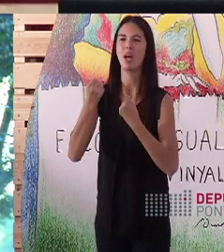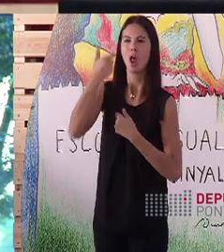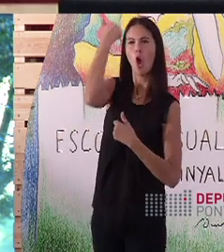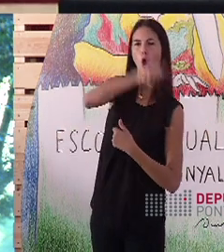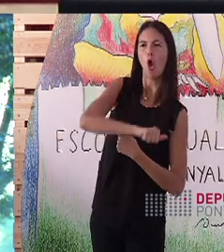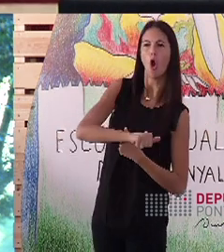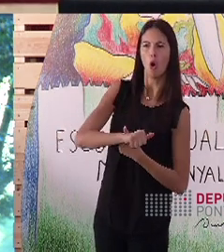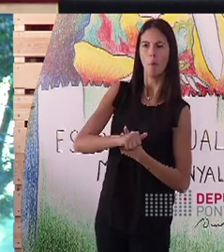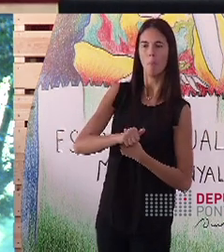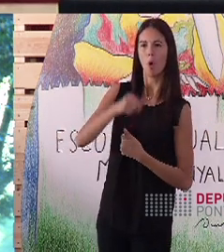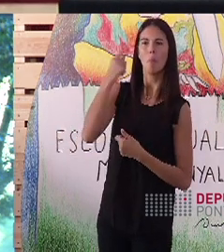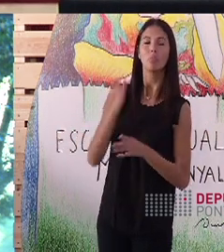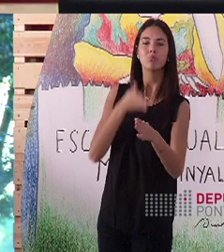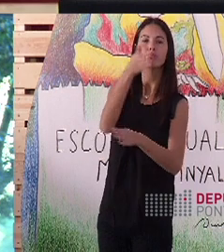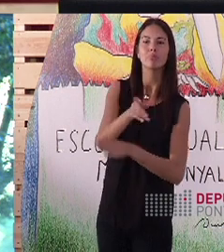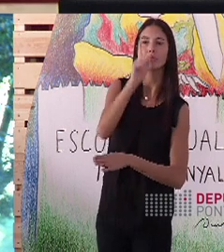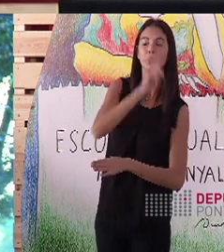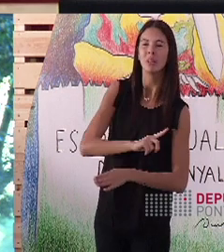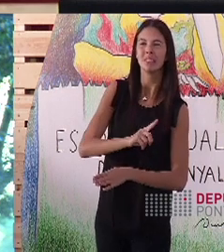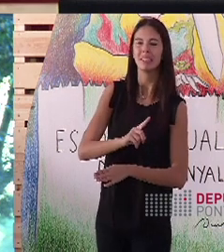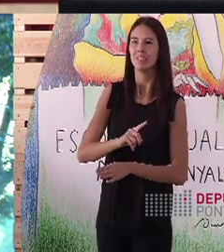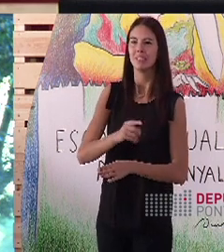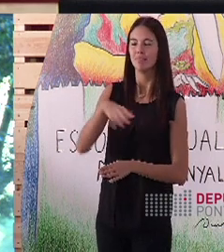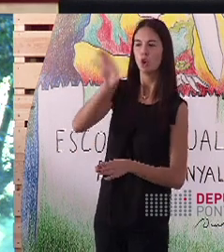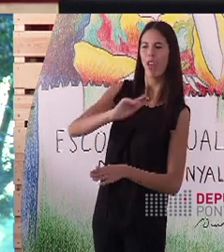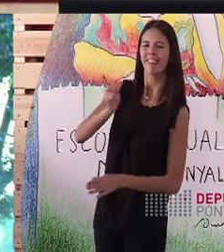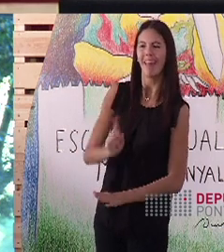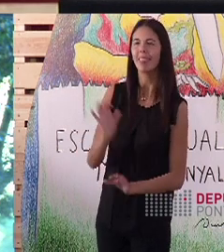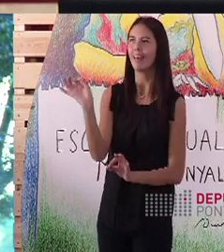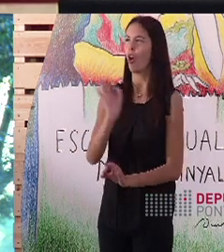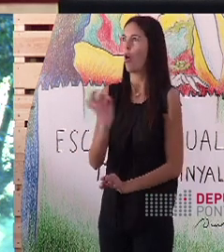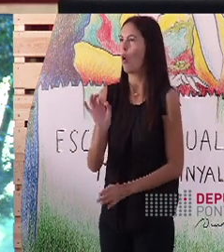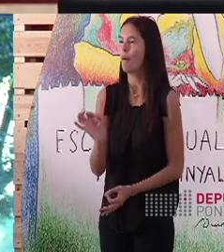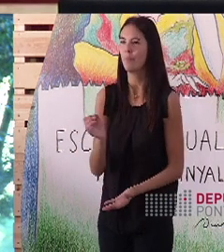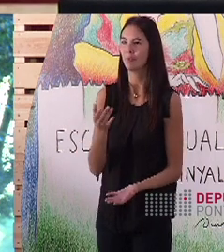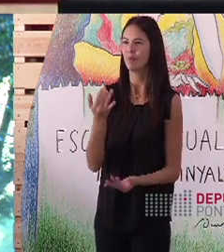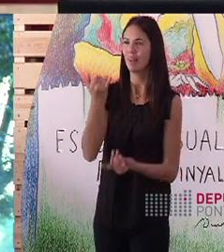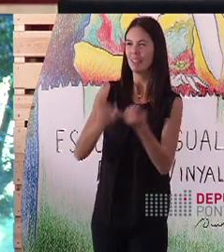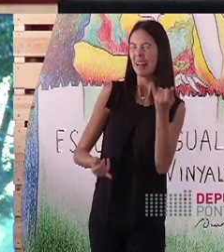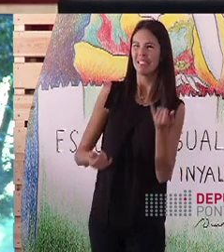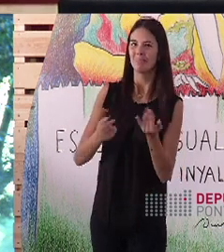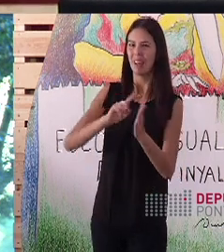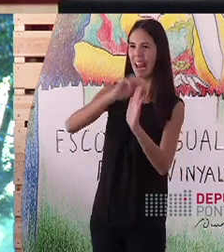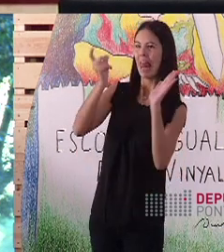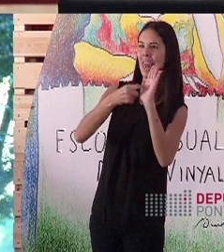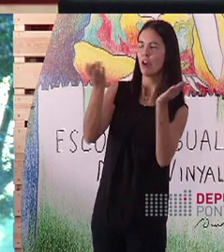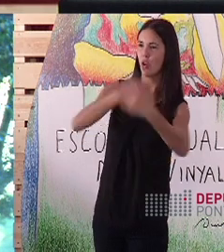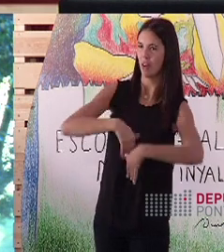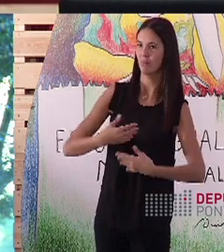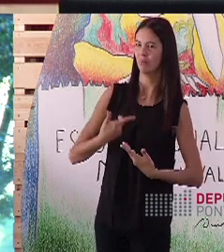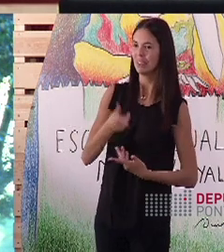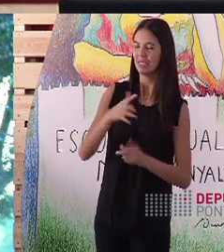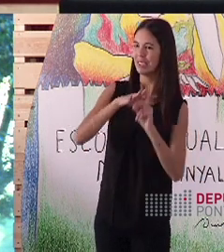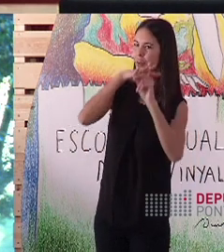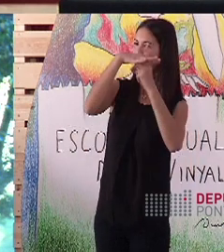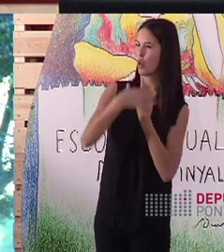en su subjetividad, deja de entender o deja de leer su acto de poder